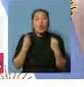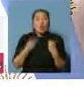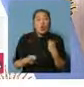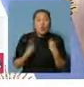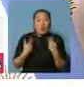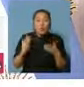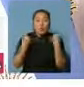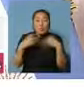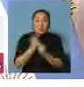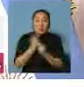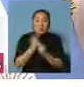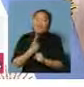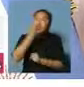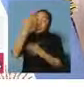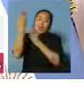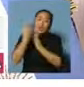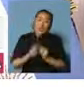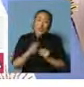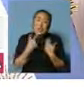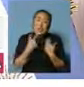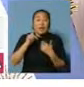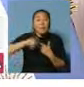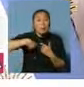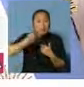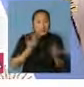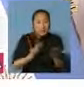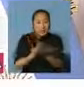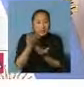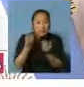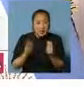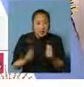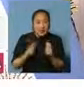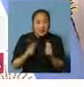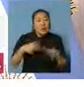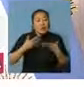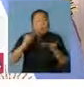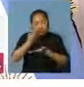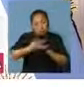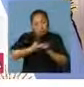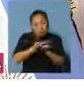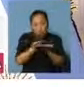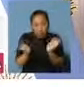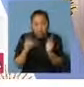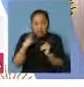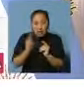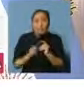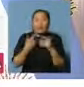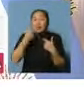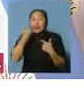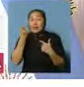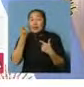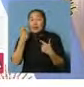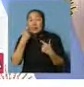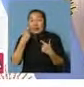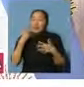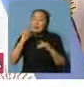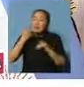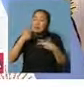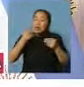vamos a implementar. A Dios gracias me lo dejaron pasar. Mañana ya presento el dictamen para ver si el intendente me va a decir si es favorable o